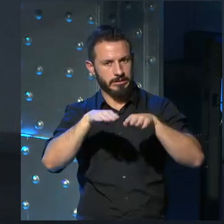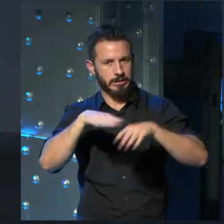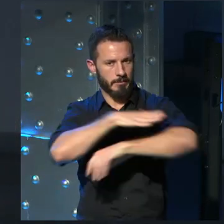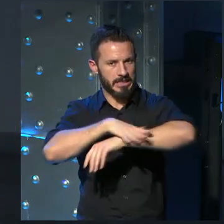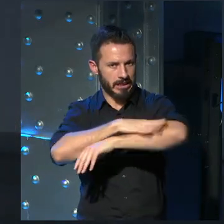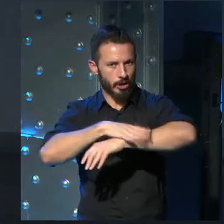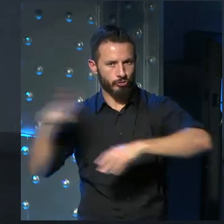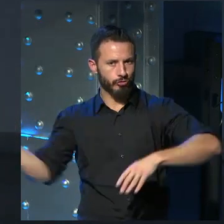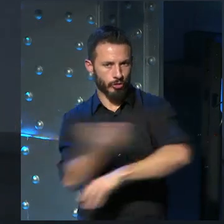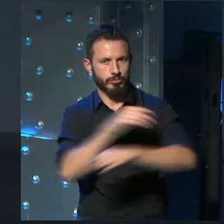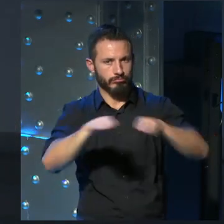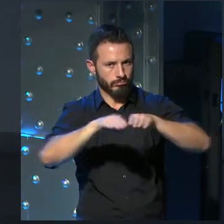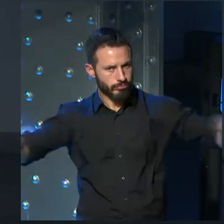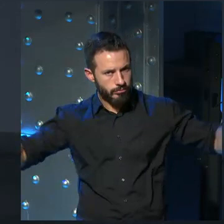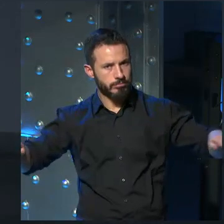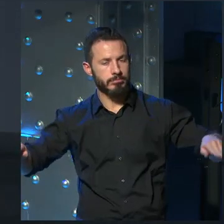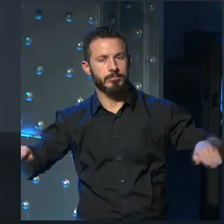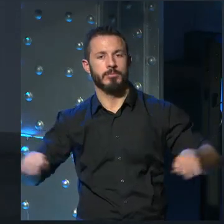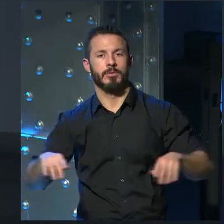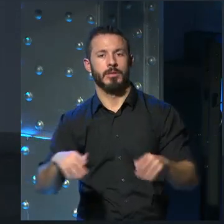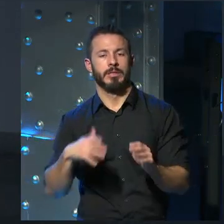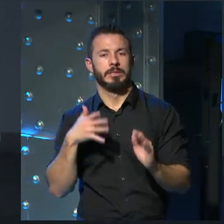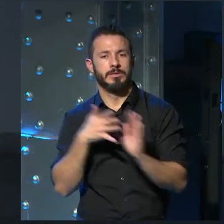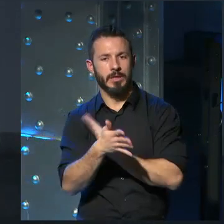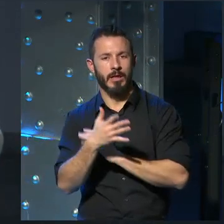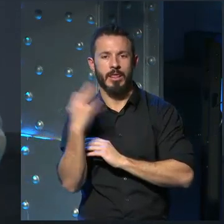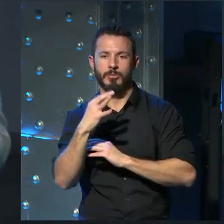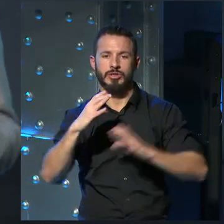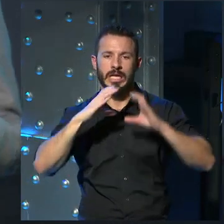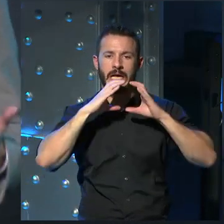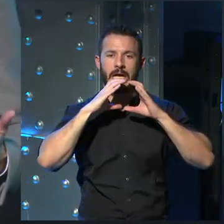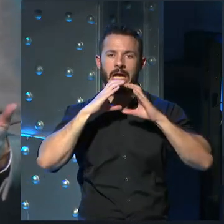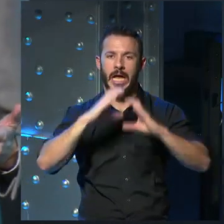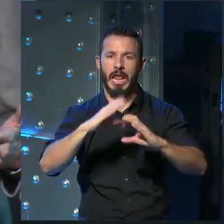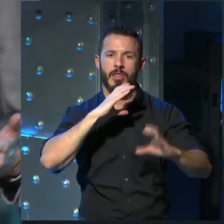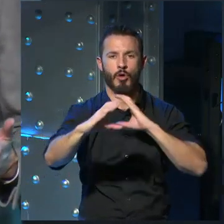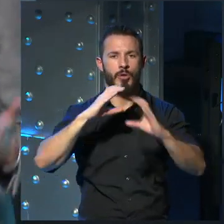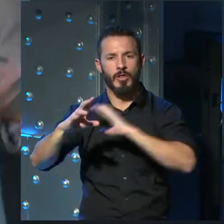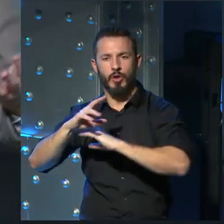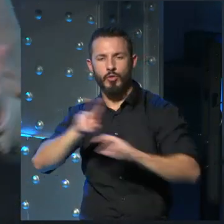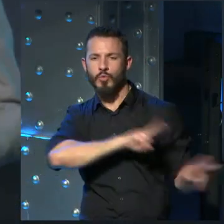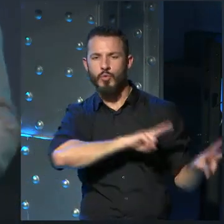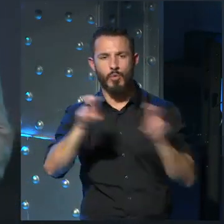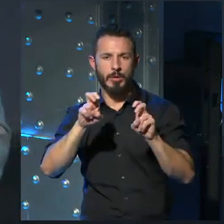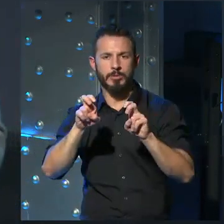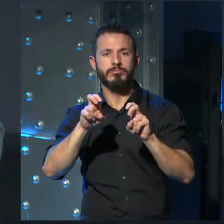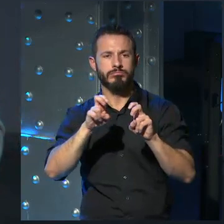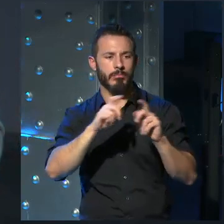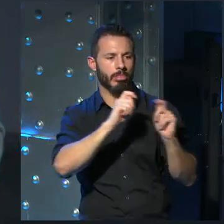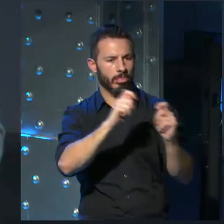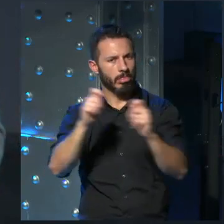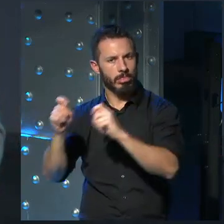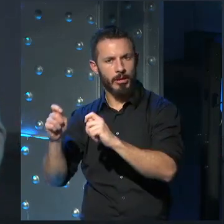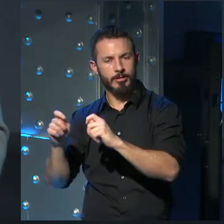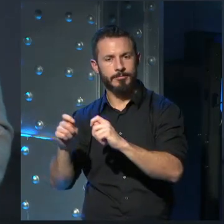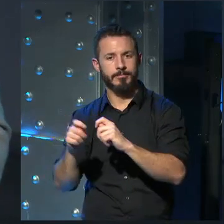ministerios, que es fundamental seguir aportando nuevos canales de comunicación y de información a nuestros ciudadanos. Ahora